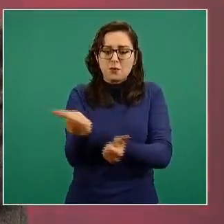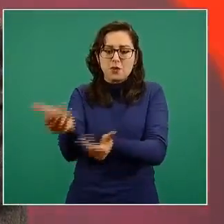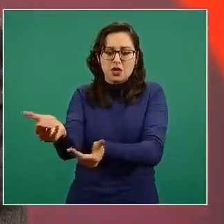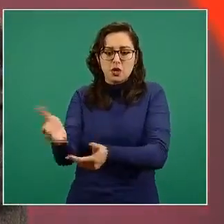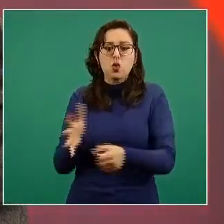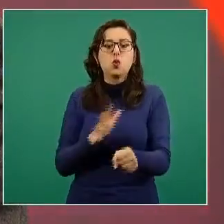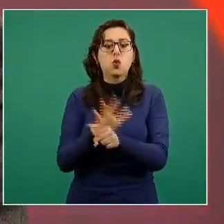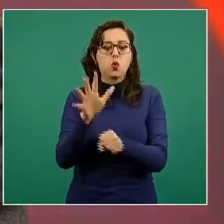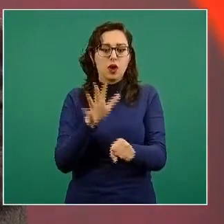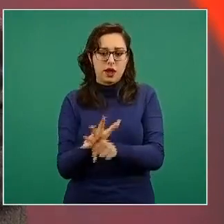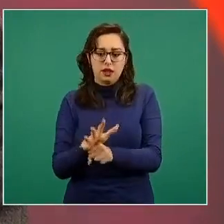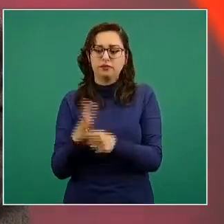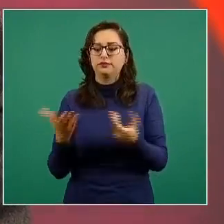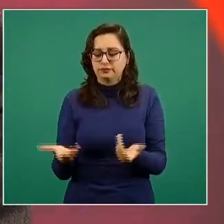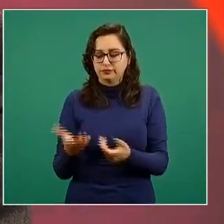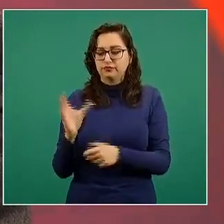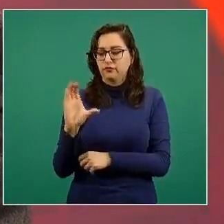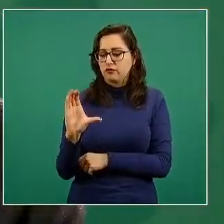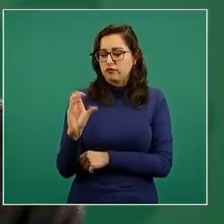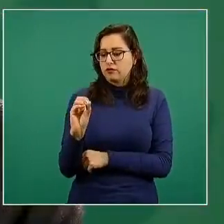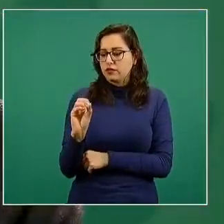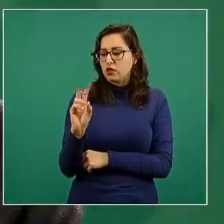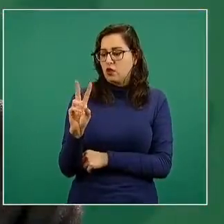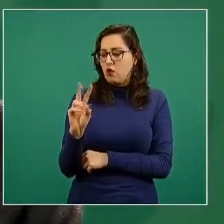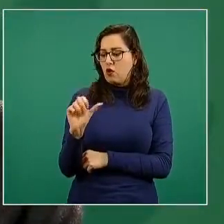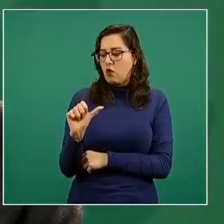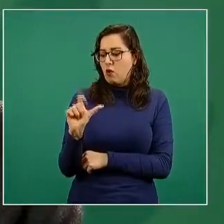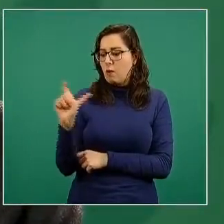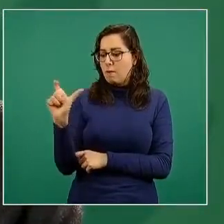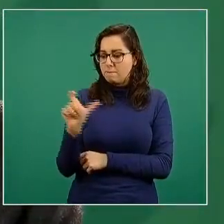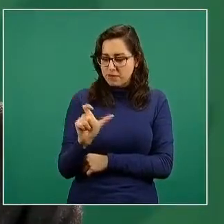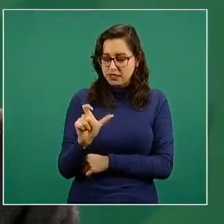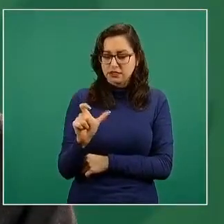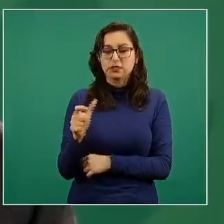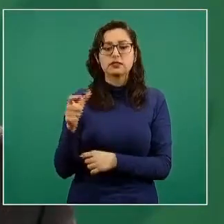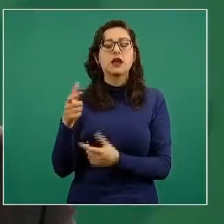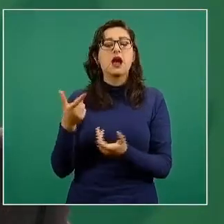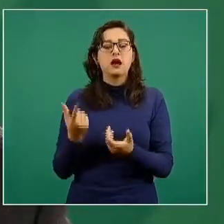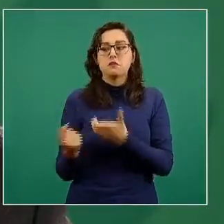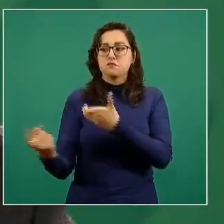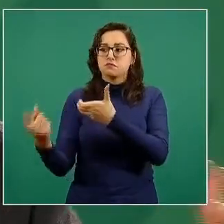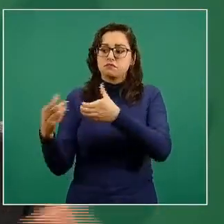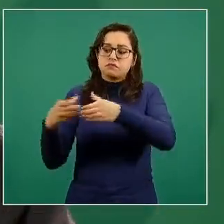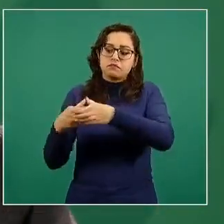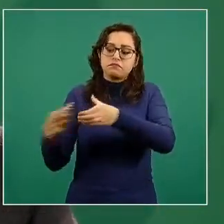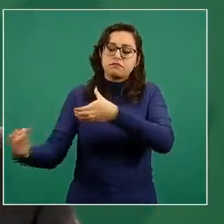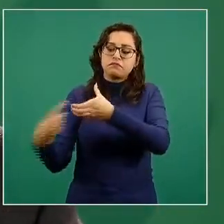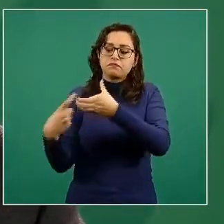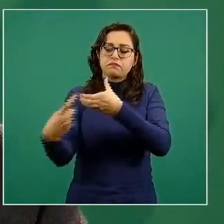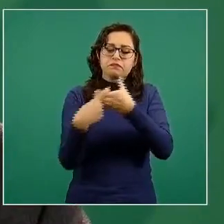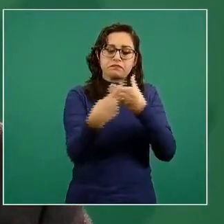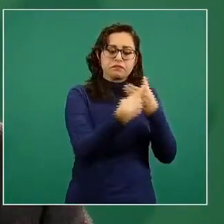mecanismos es el mecanismo COVAX, la plataforma COVAX, en la que la Organización Mundial de la